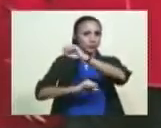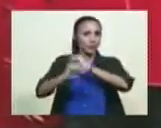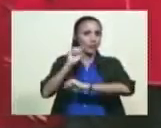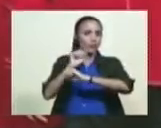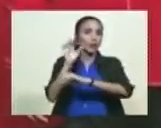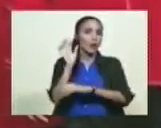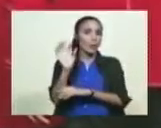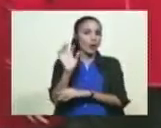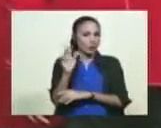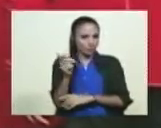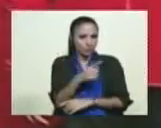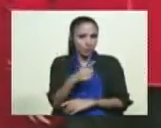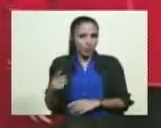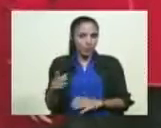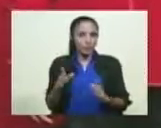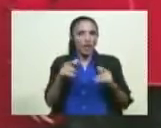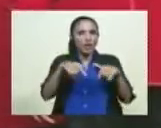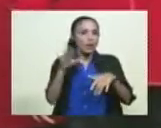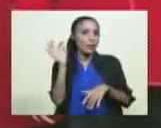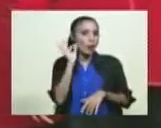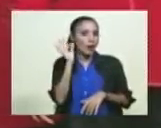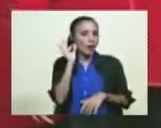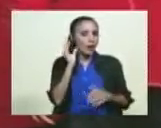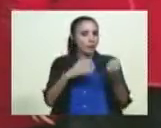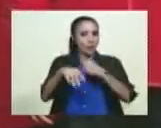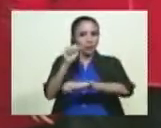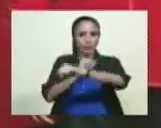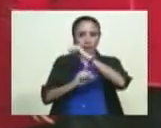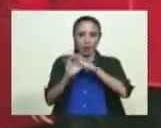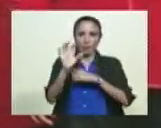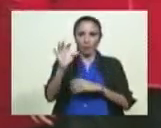¿Será que en Venezuela no hay mujeres que defiendan la patria?